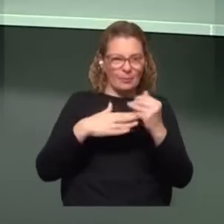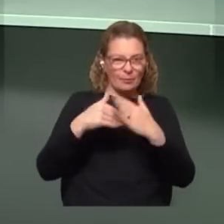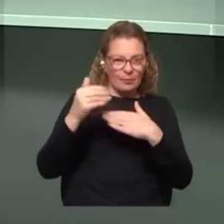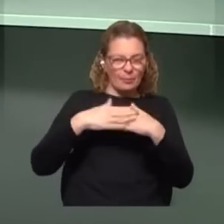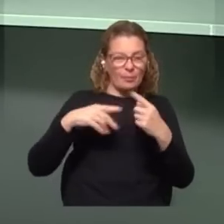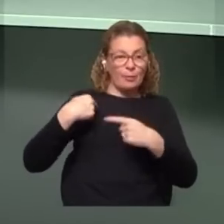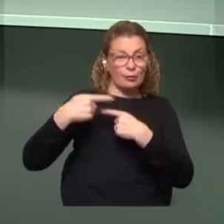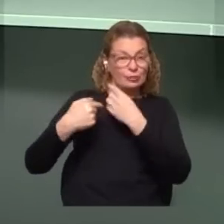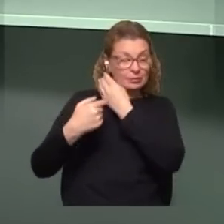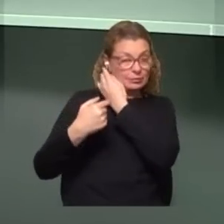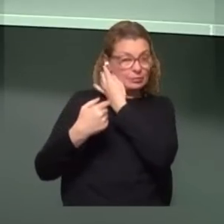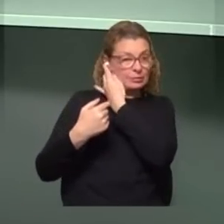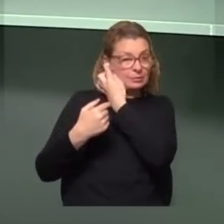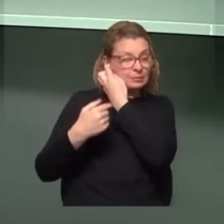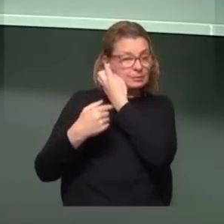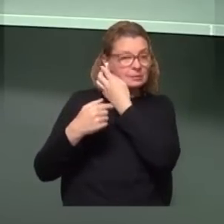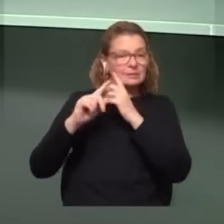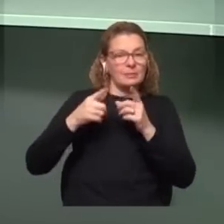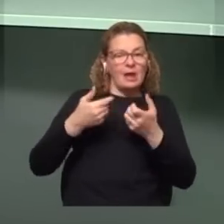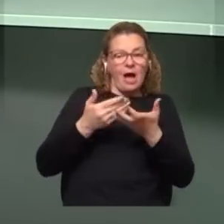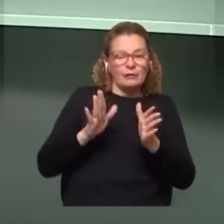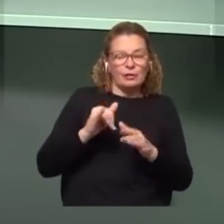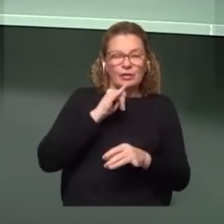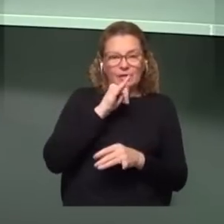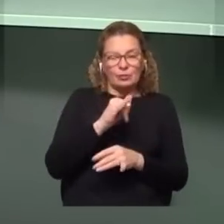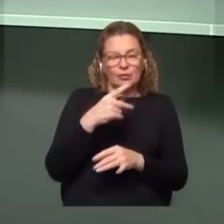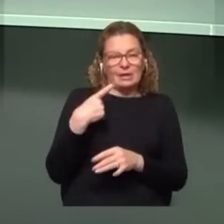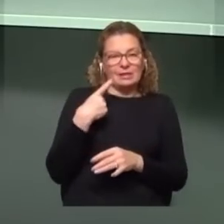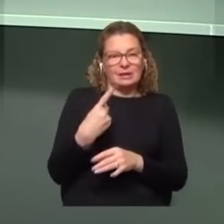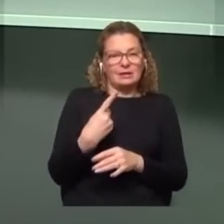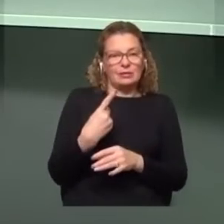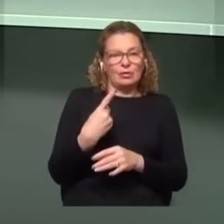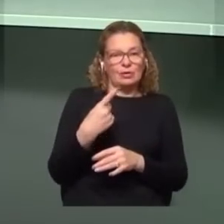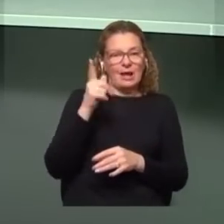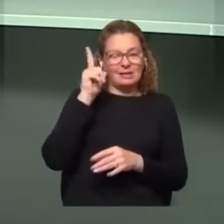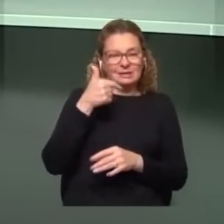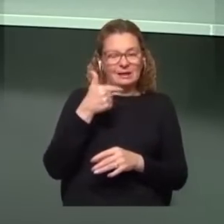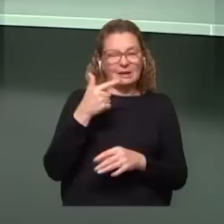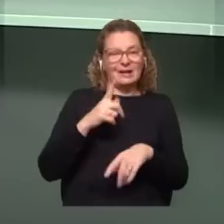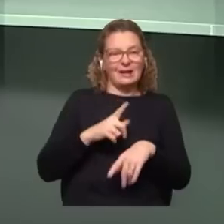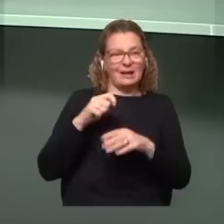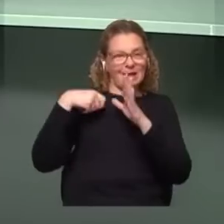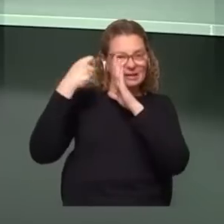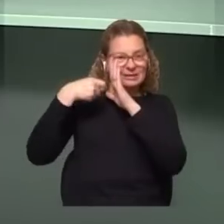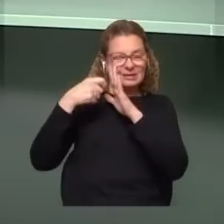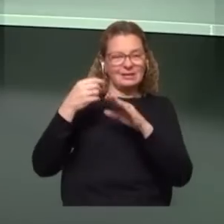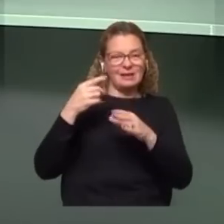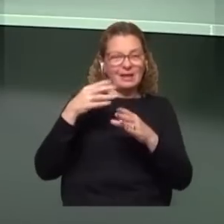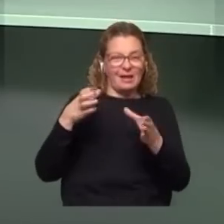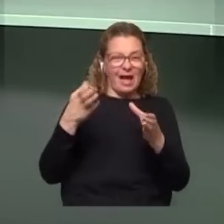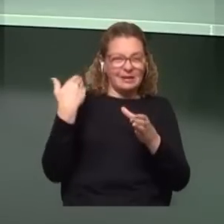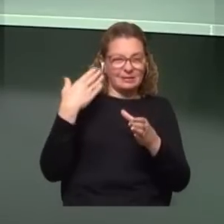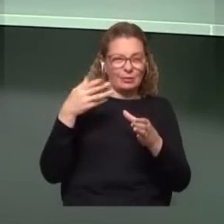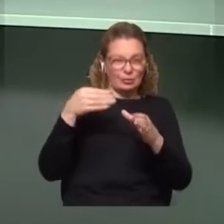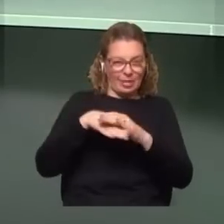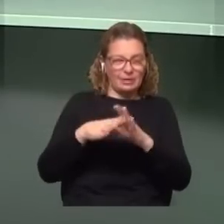mencionado que a su vez se abrió luego de una denuncia del directorio de ante él en tiempos en los que él lo integraba